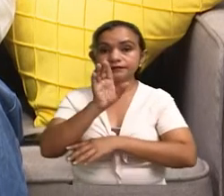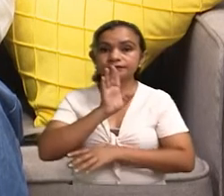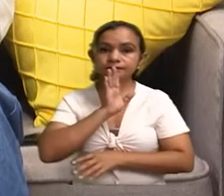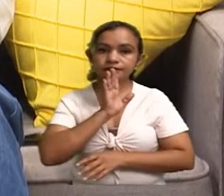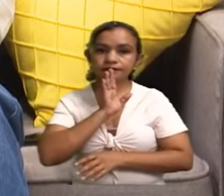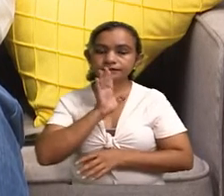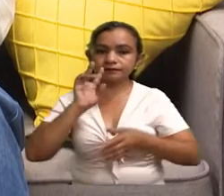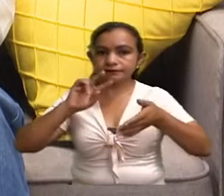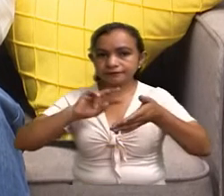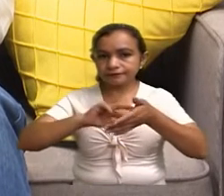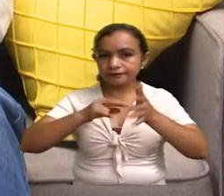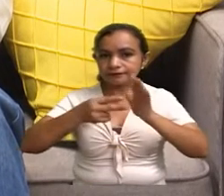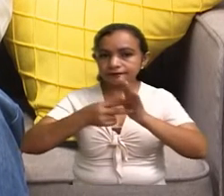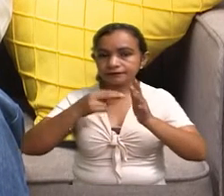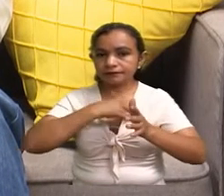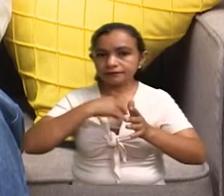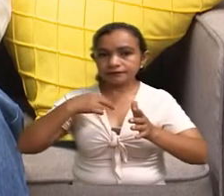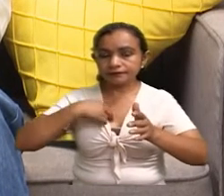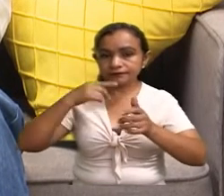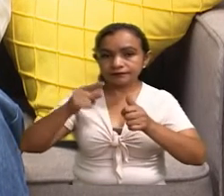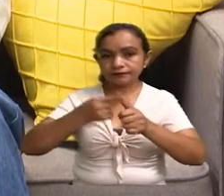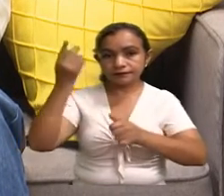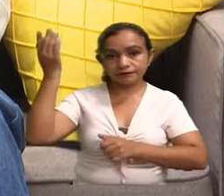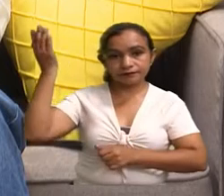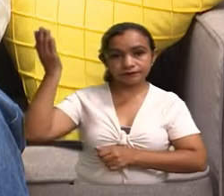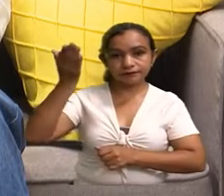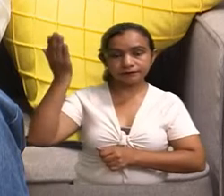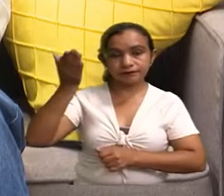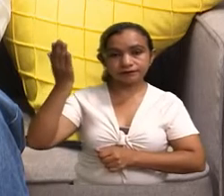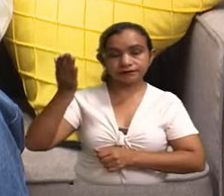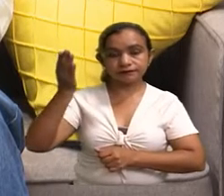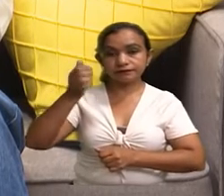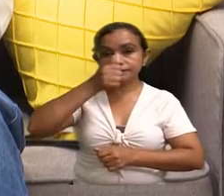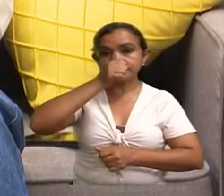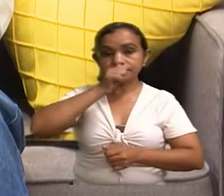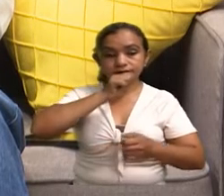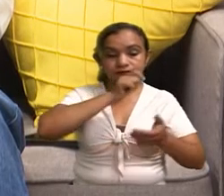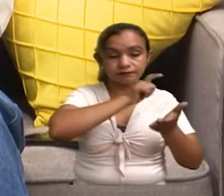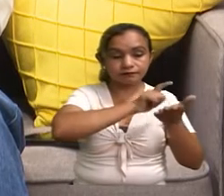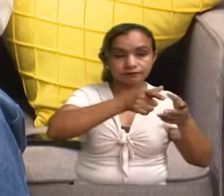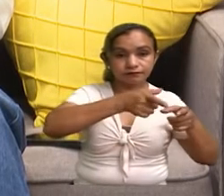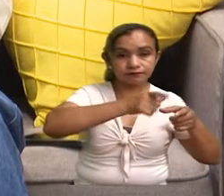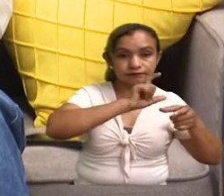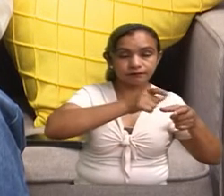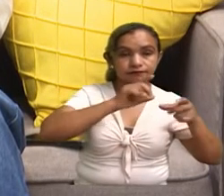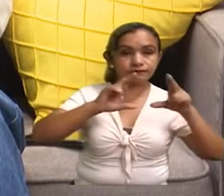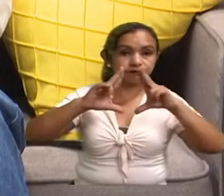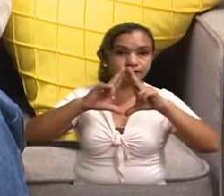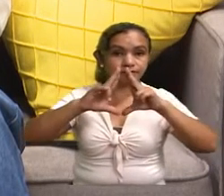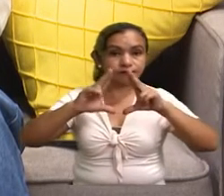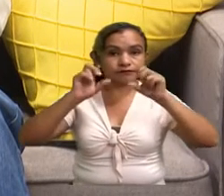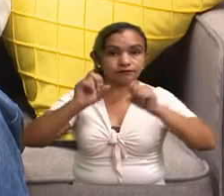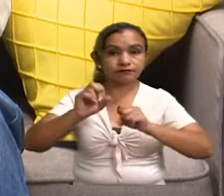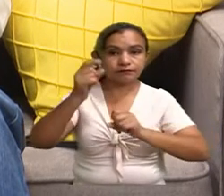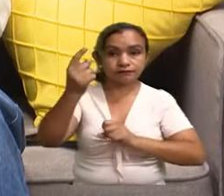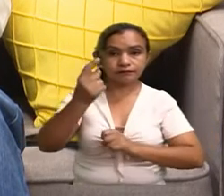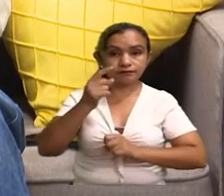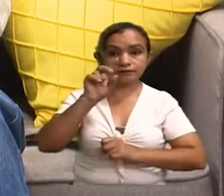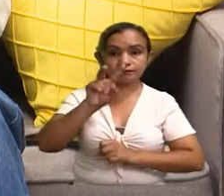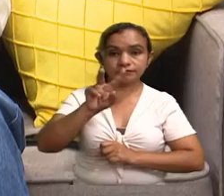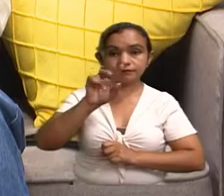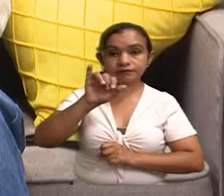va a significar la realización del primer Congreso Nacional de Agua y Saneamiento Rural en nuestro país. Pues con nosotros el compañero Virgilio Bravo, quien